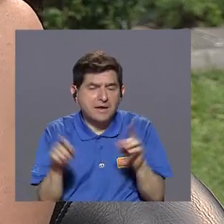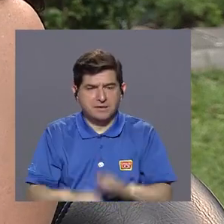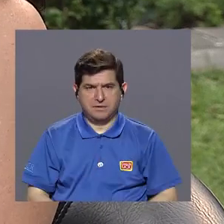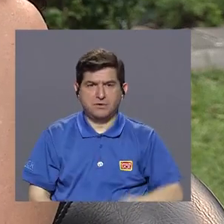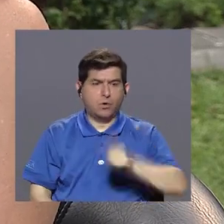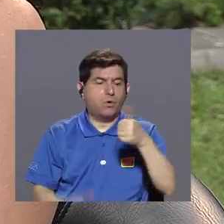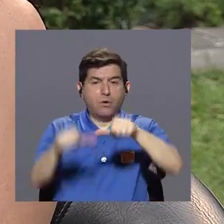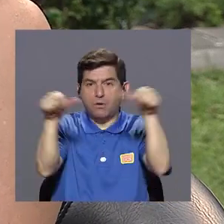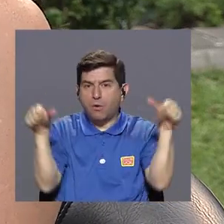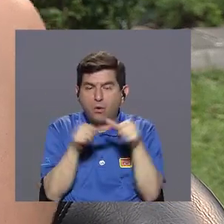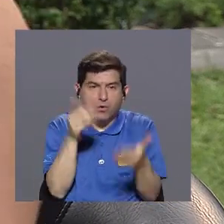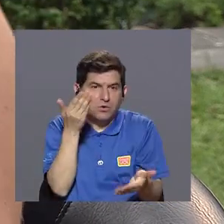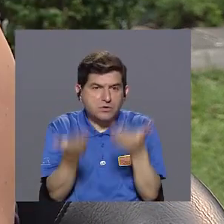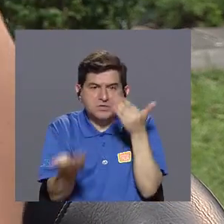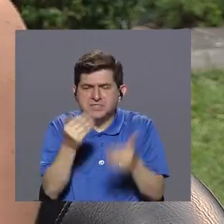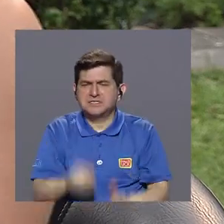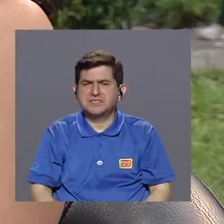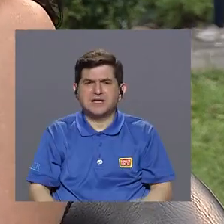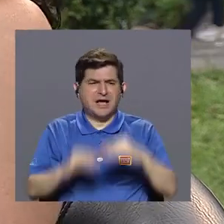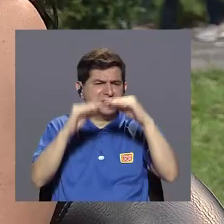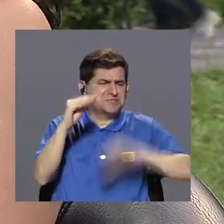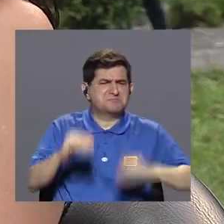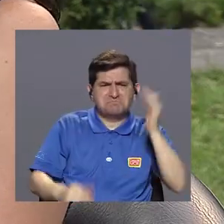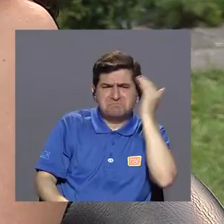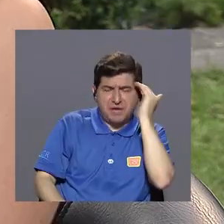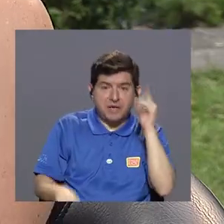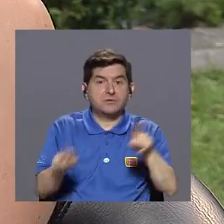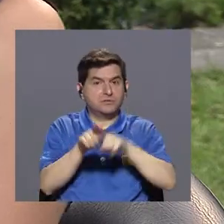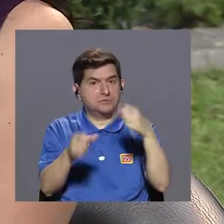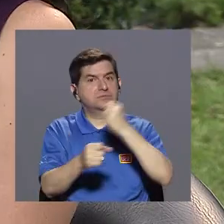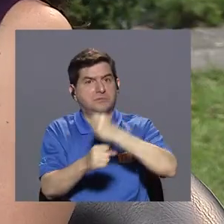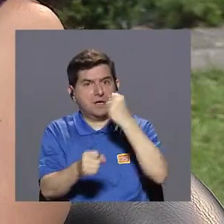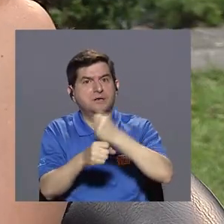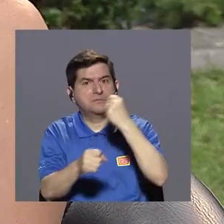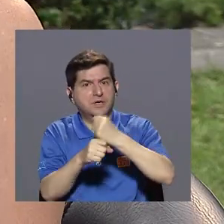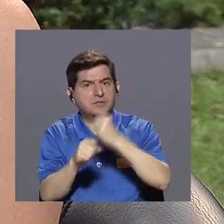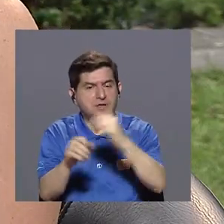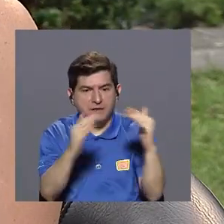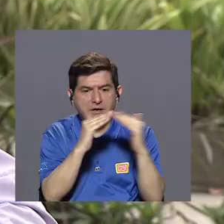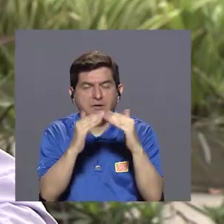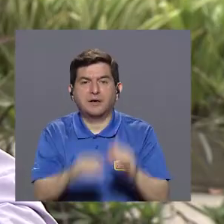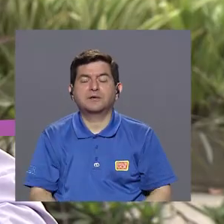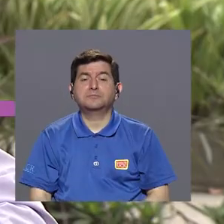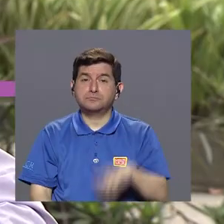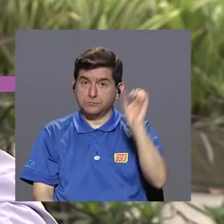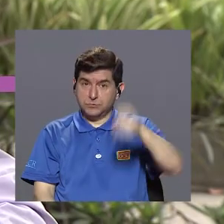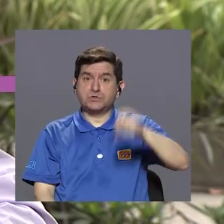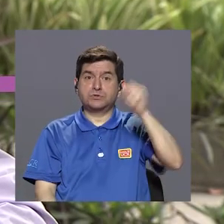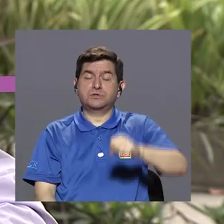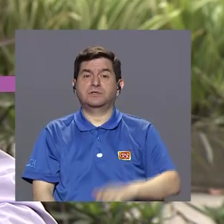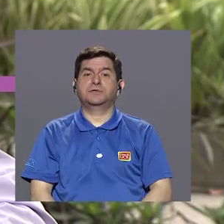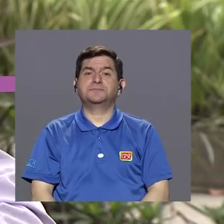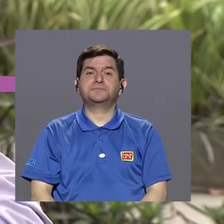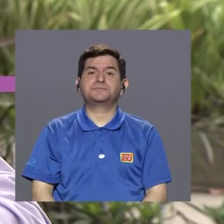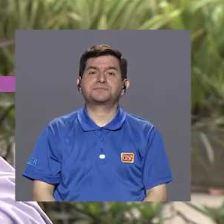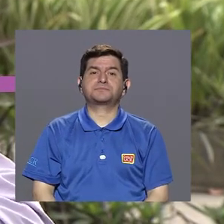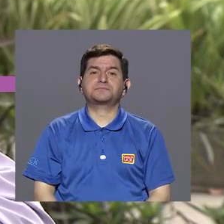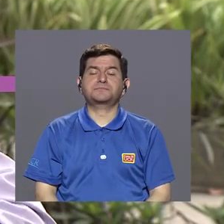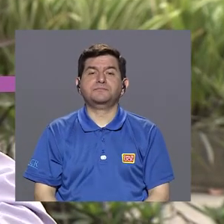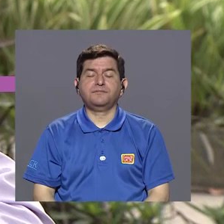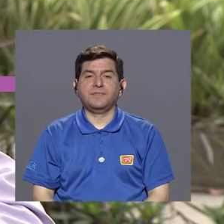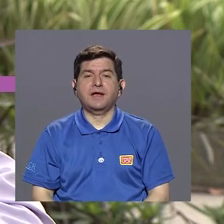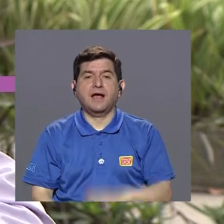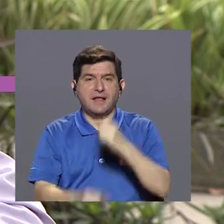hay otras áreas que tal vez se conocen un poquito menos y que también trabajan hacia sí. la comunidad. Realmente, el